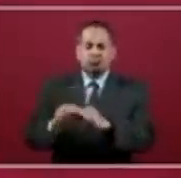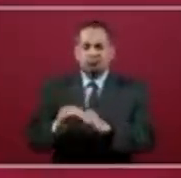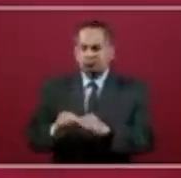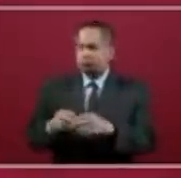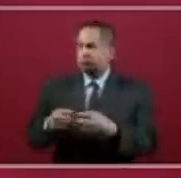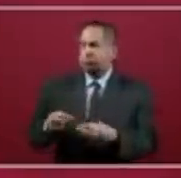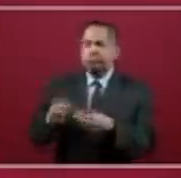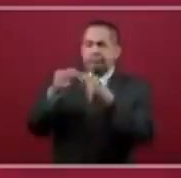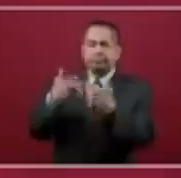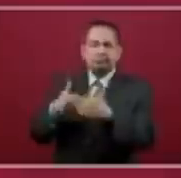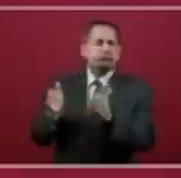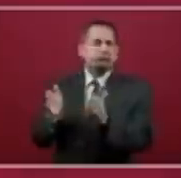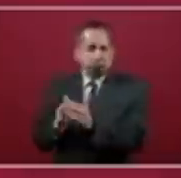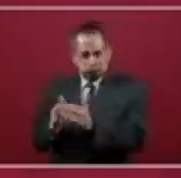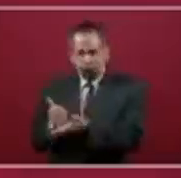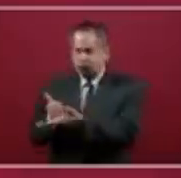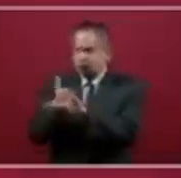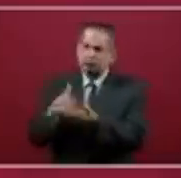microeconomía.